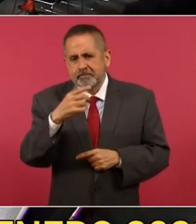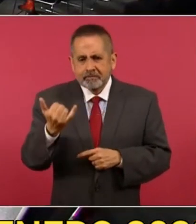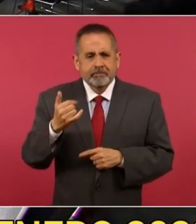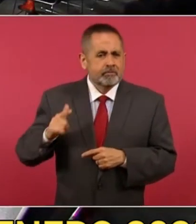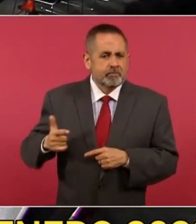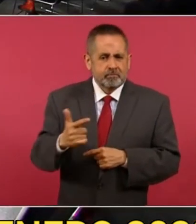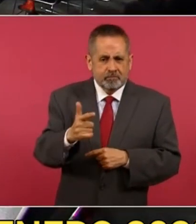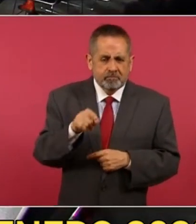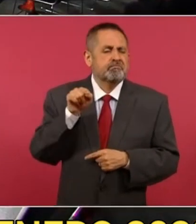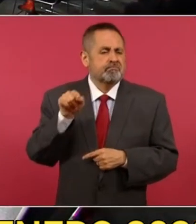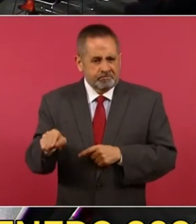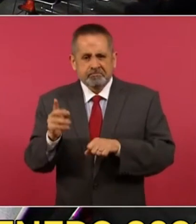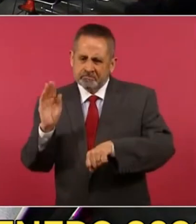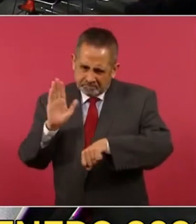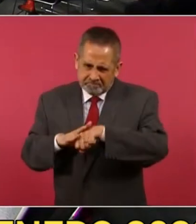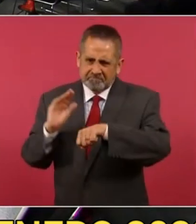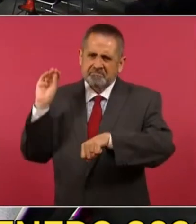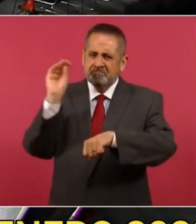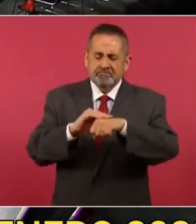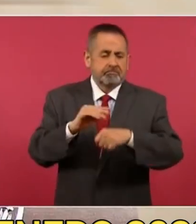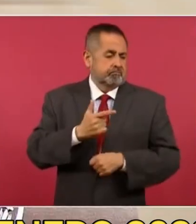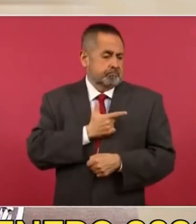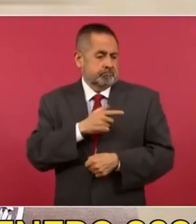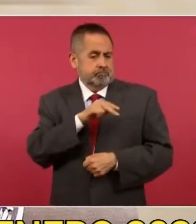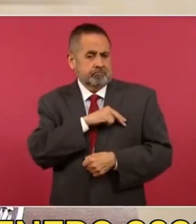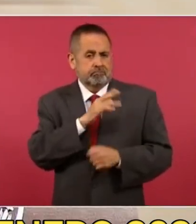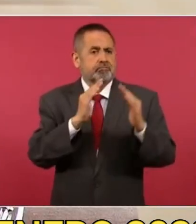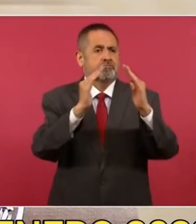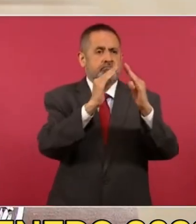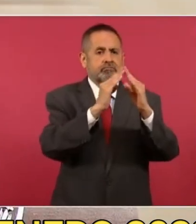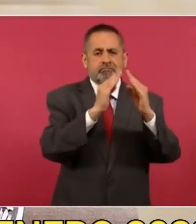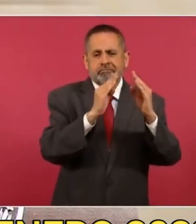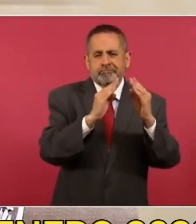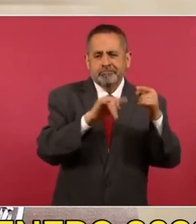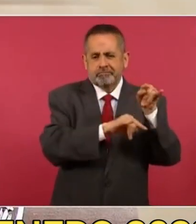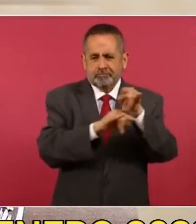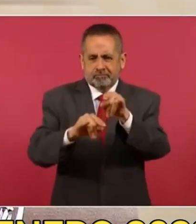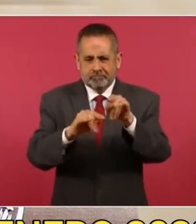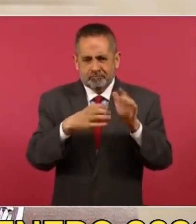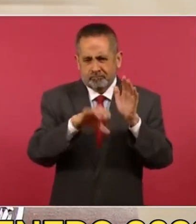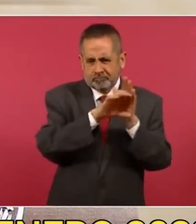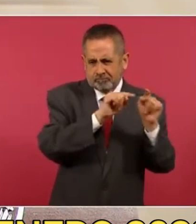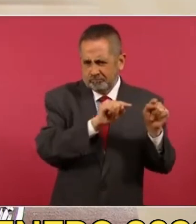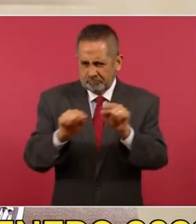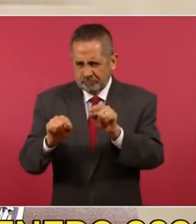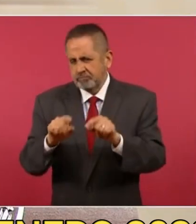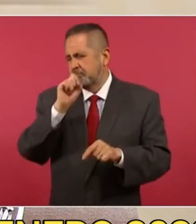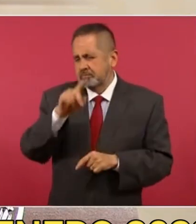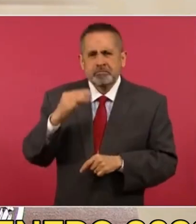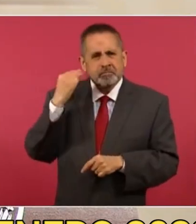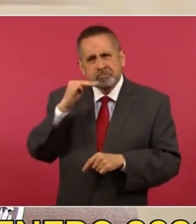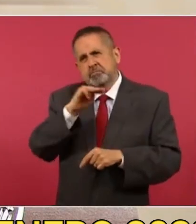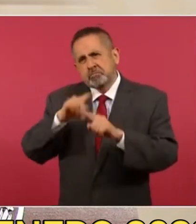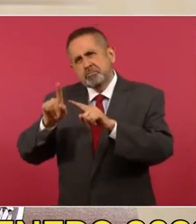cuarteles de la Guardia construidos. Desde luego también Michoacán y otros